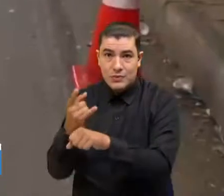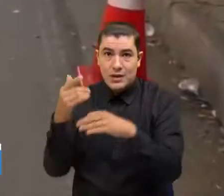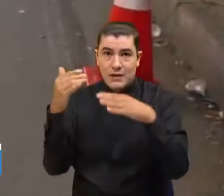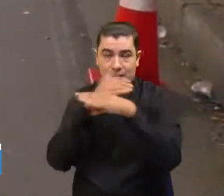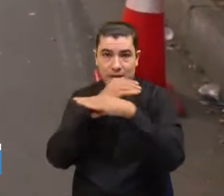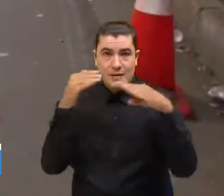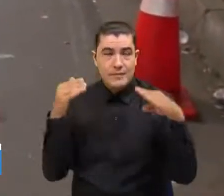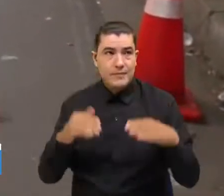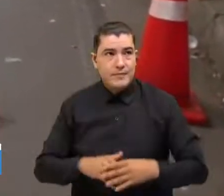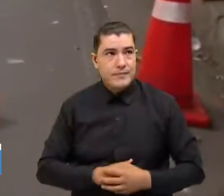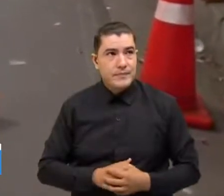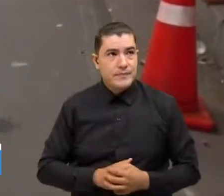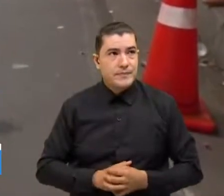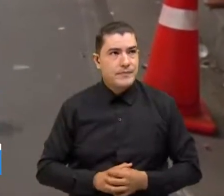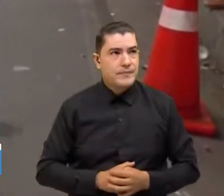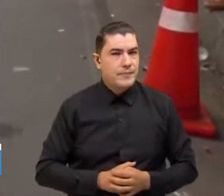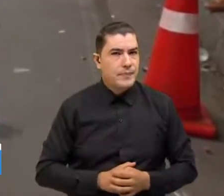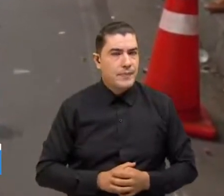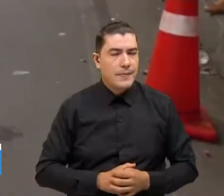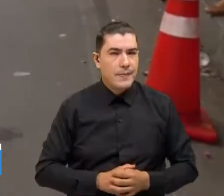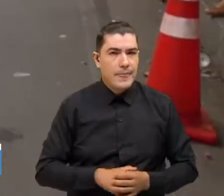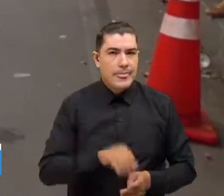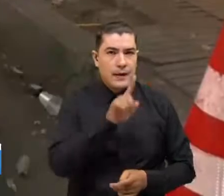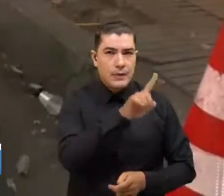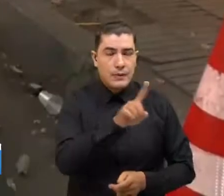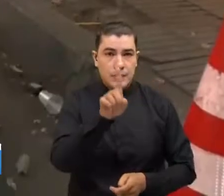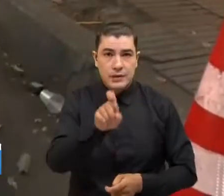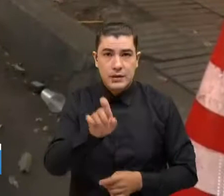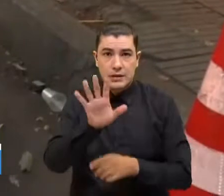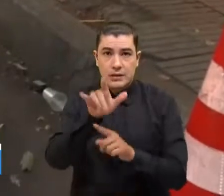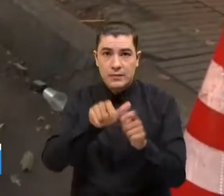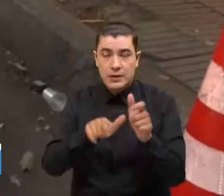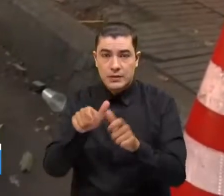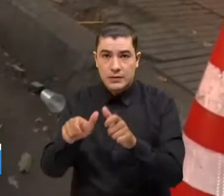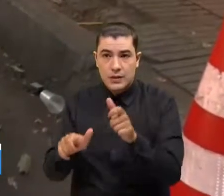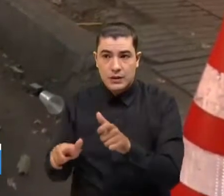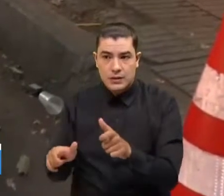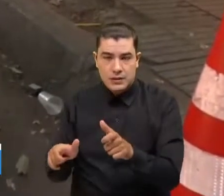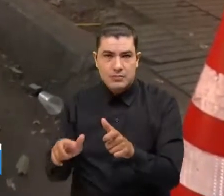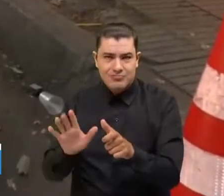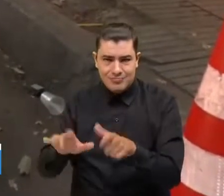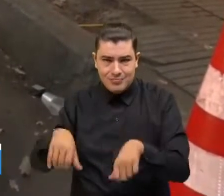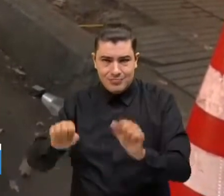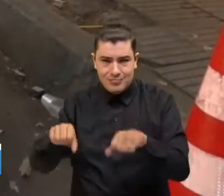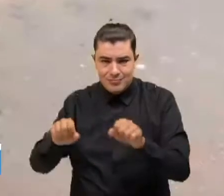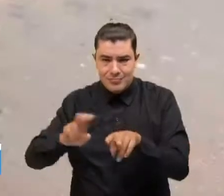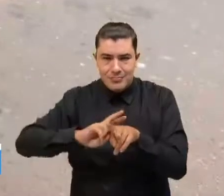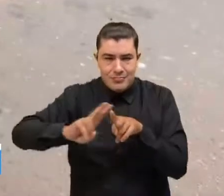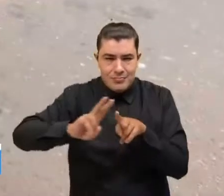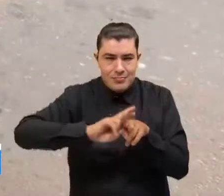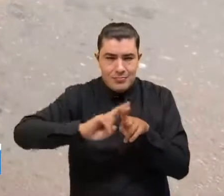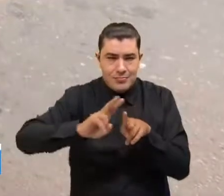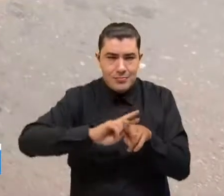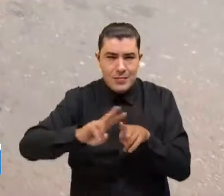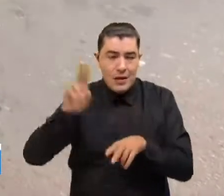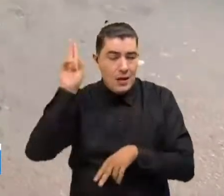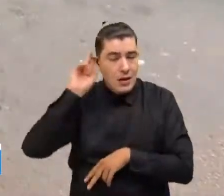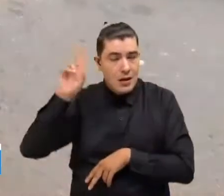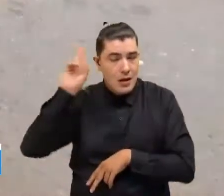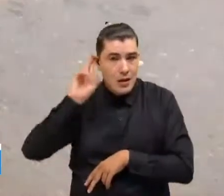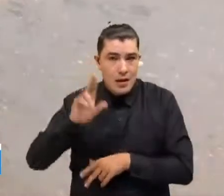en lo que va corrido del año 165 conductores han sido sorprendidos conduciendo sus motocicletas bajo los efectos del alcohol las cifras